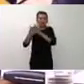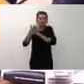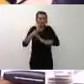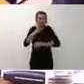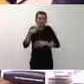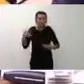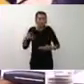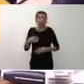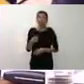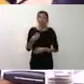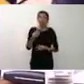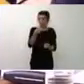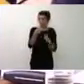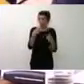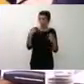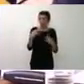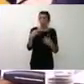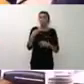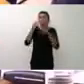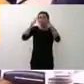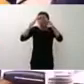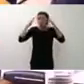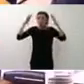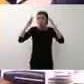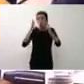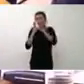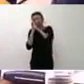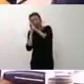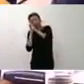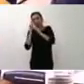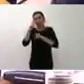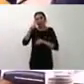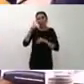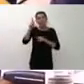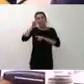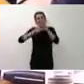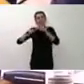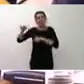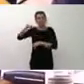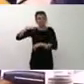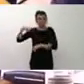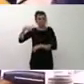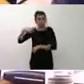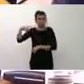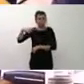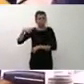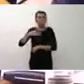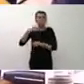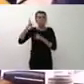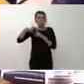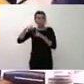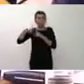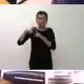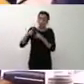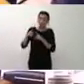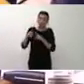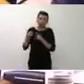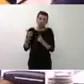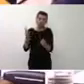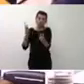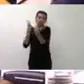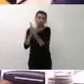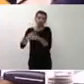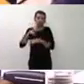viajaba en sueños a la guaira y mis tíos se acercaban a verla. Me dijo que había muchos barcos en un